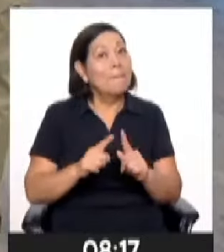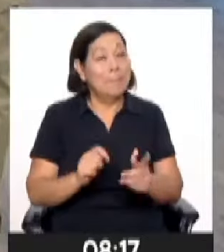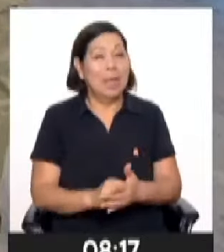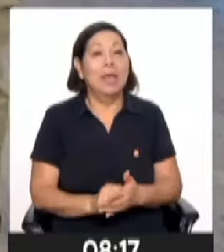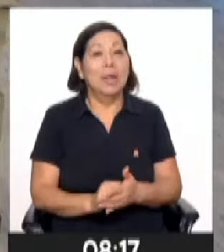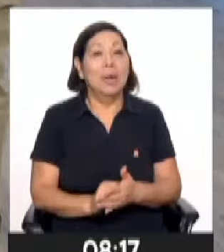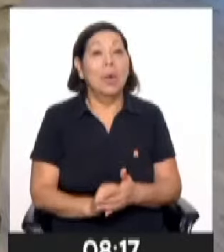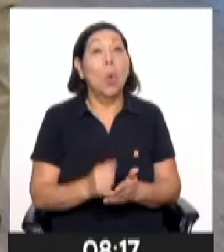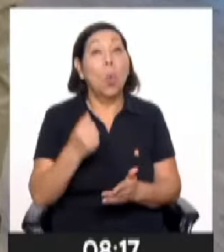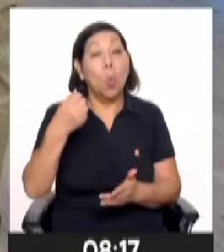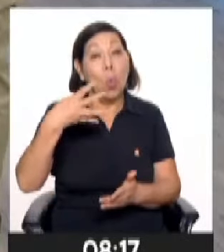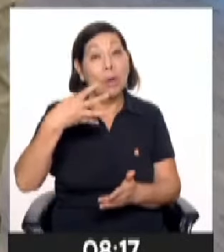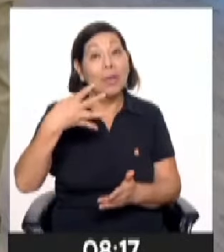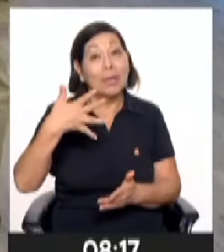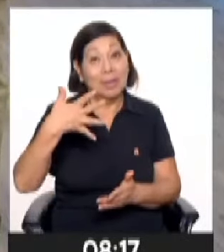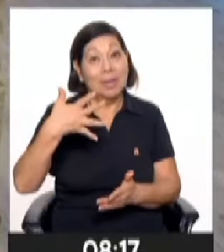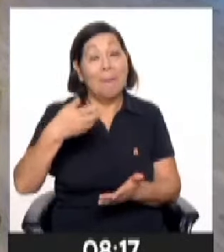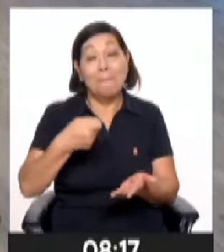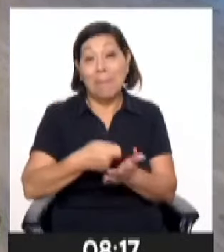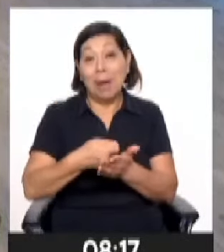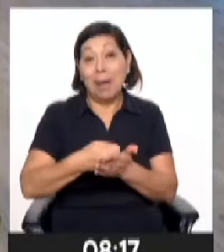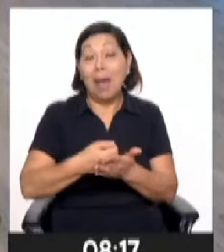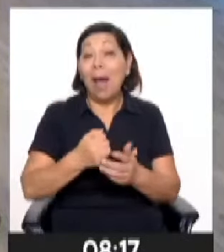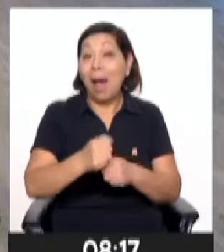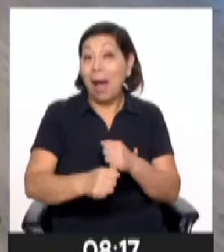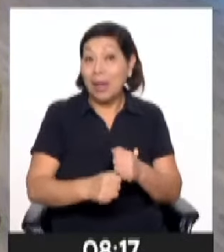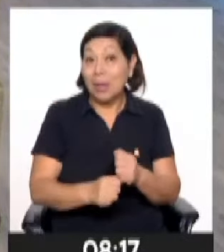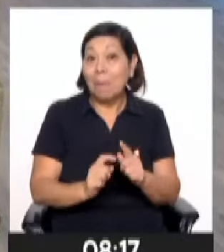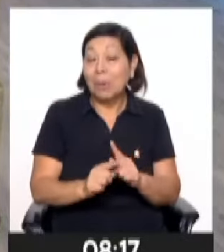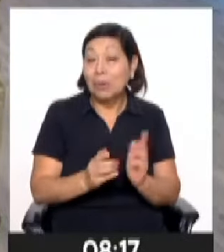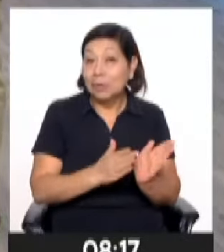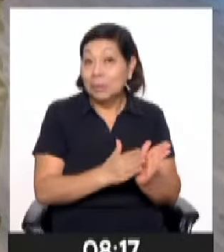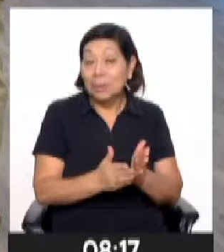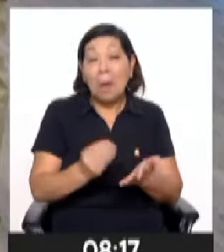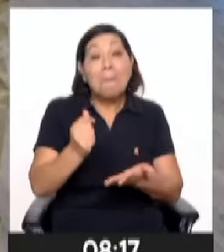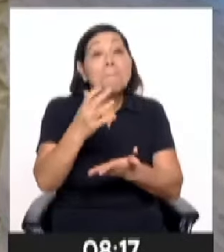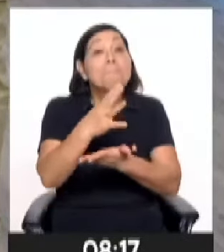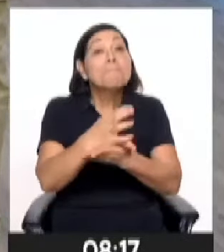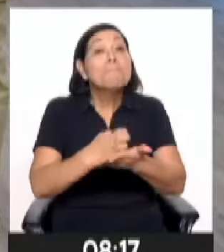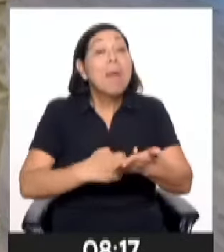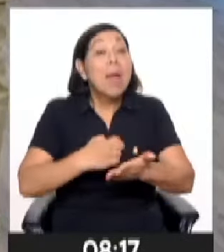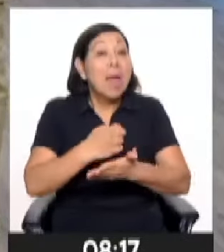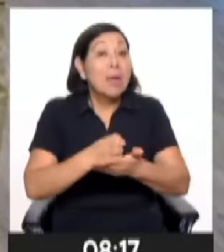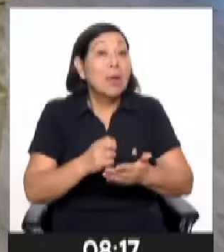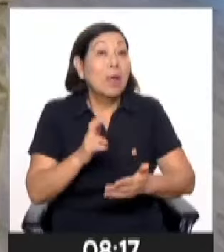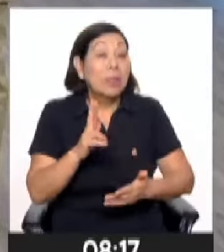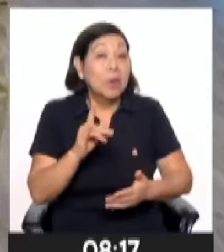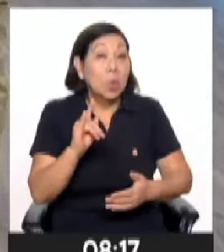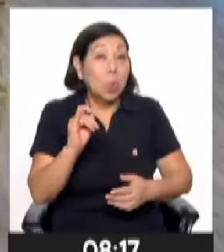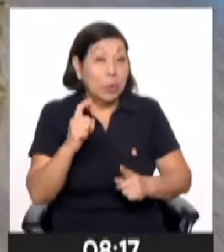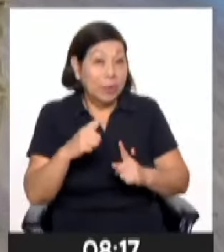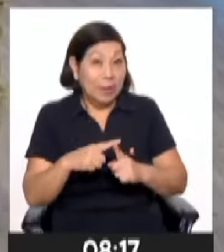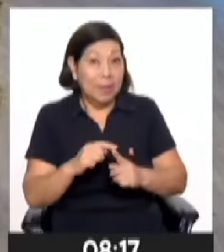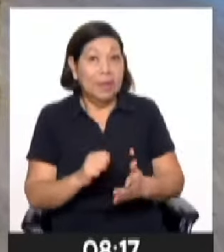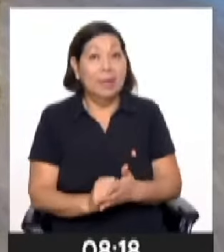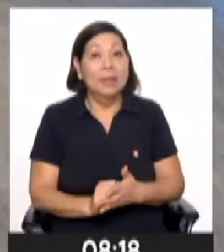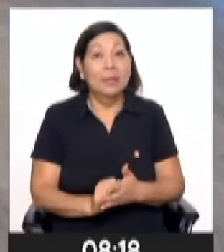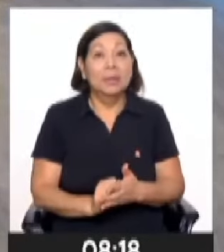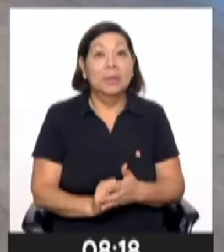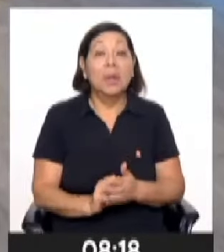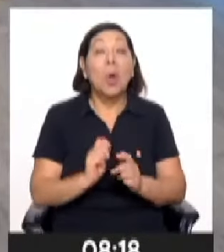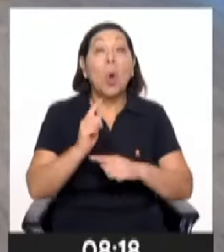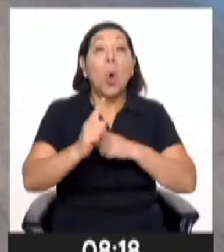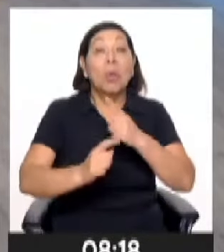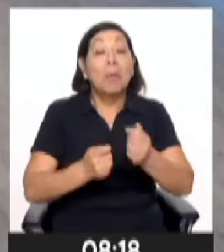renta de cuarta o quinta categoría que uno ha pagado durante este año, a través de deducir algunos gastos, que son 3 UITs como máximo, la SUNAT